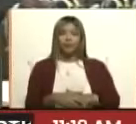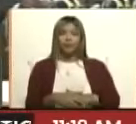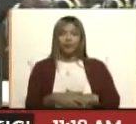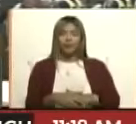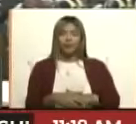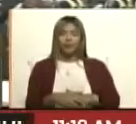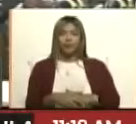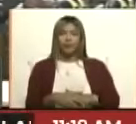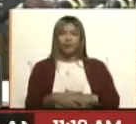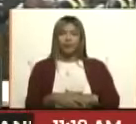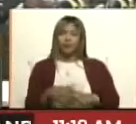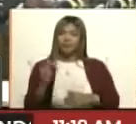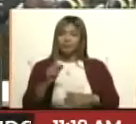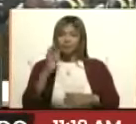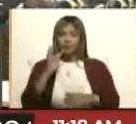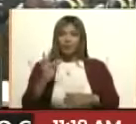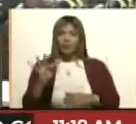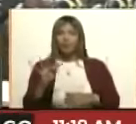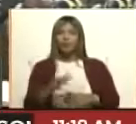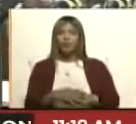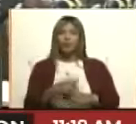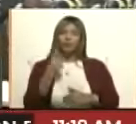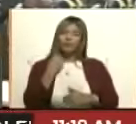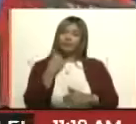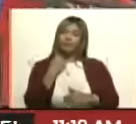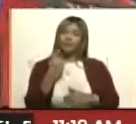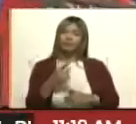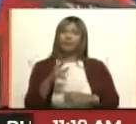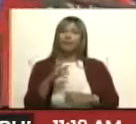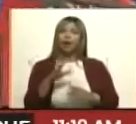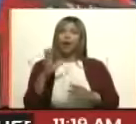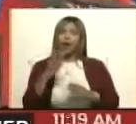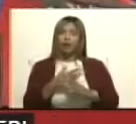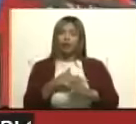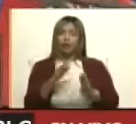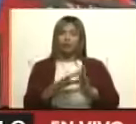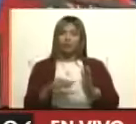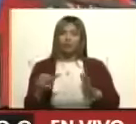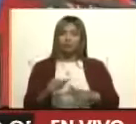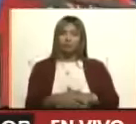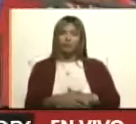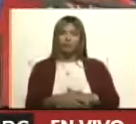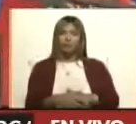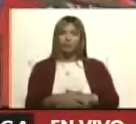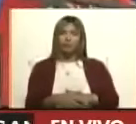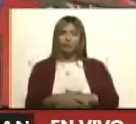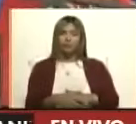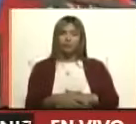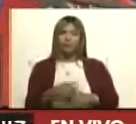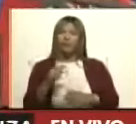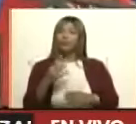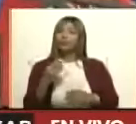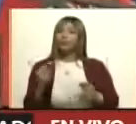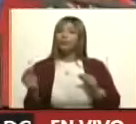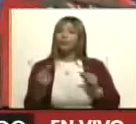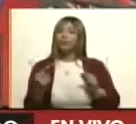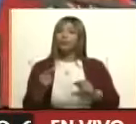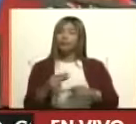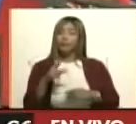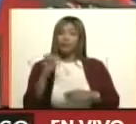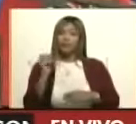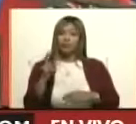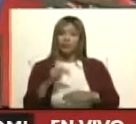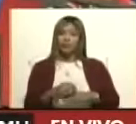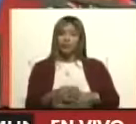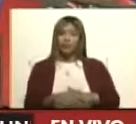Aquí está el Fiscal General de la República, que fue constituyente, Y sabe que esa fue una gran discusión lo que tuvimos en la Asamblea